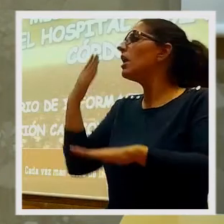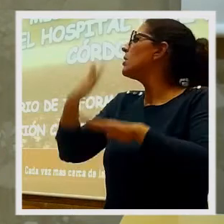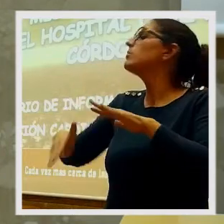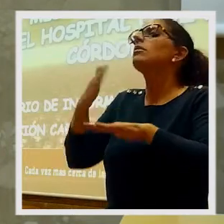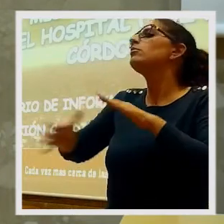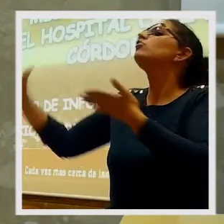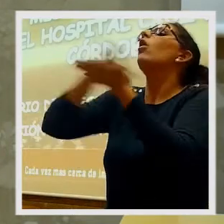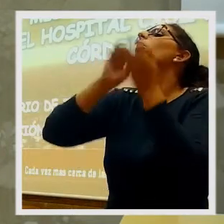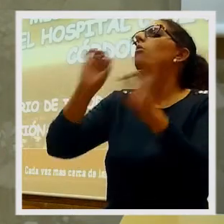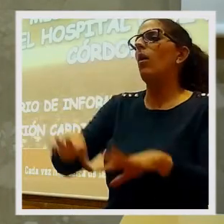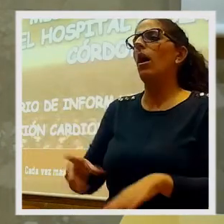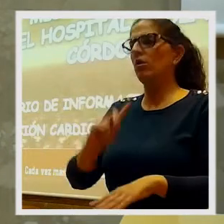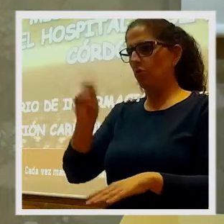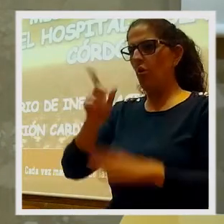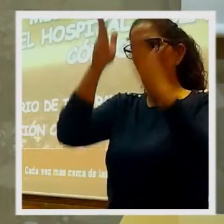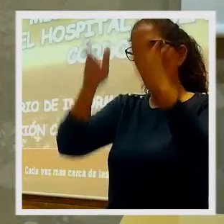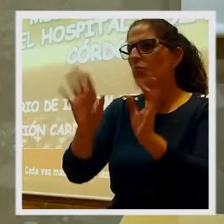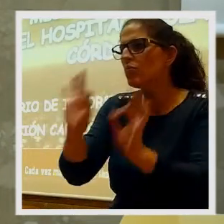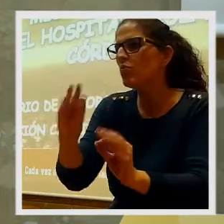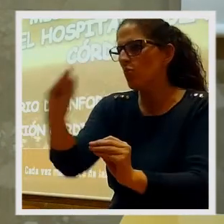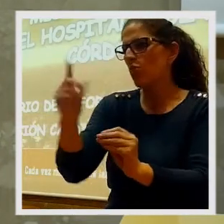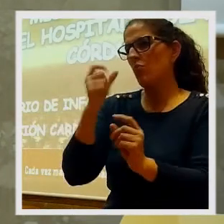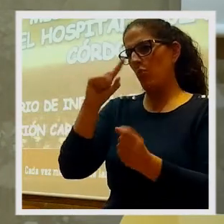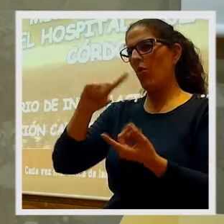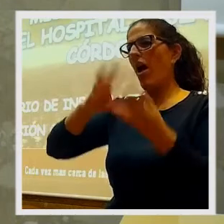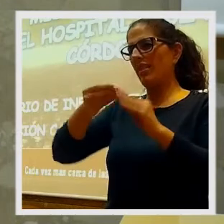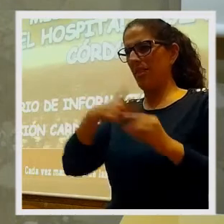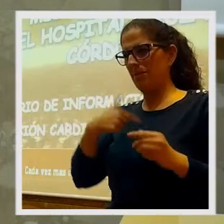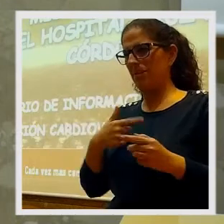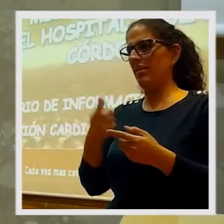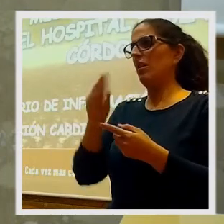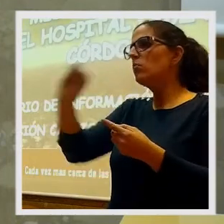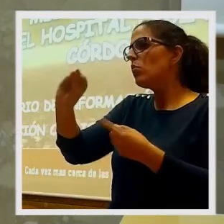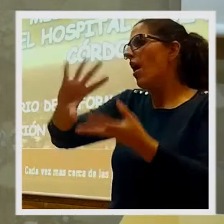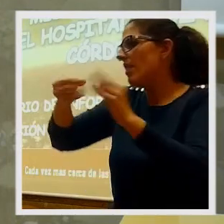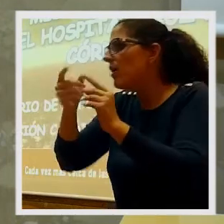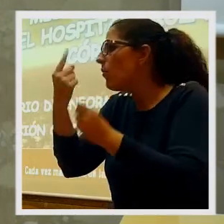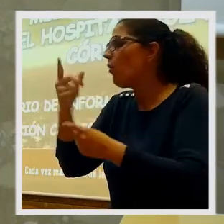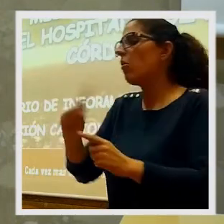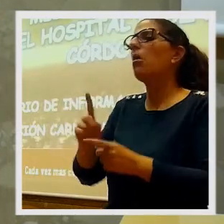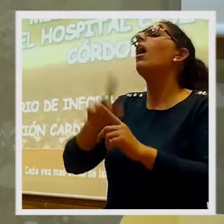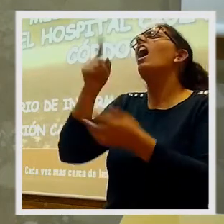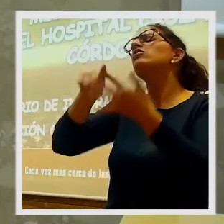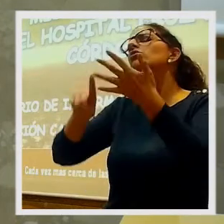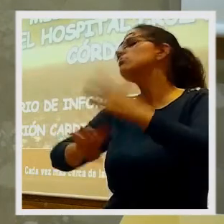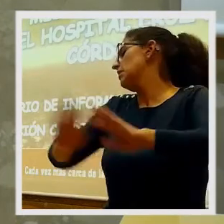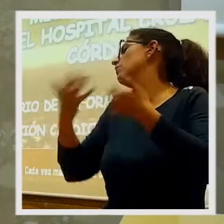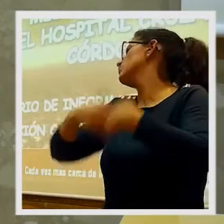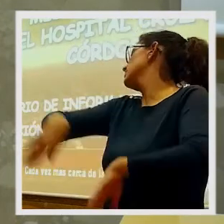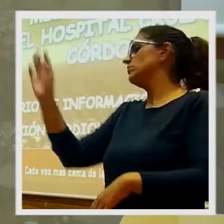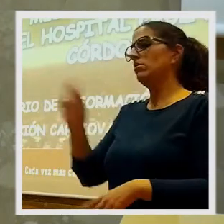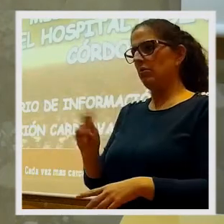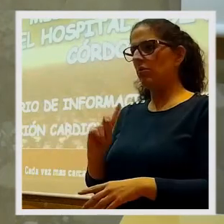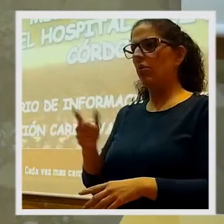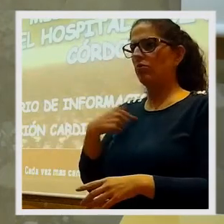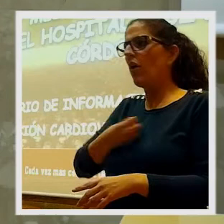estándar. Y cada paciente somos un mundo, tanto físicamente como culturalmente, como las posibles inquietudes que tenemos